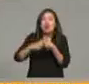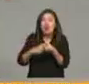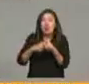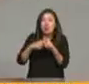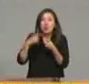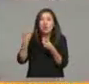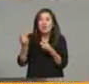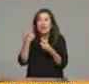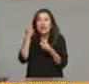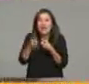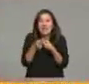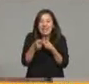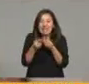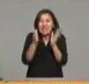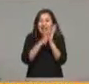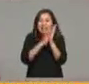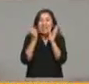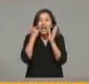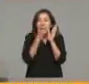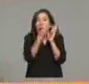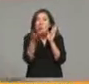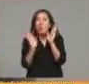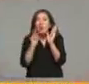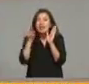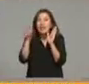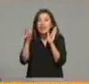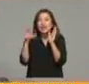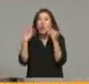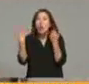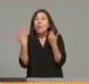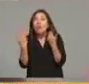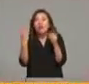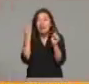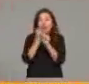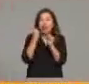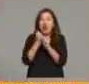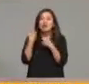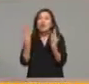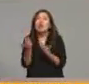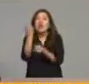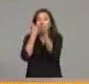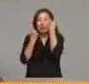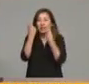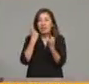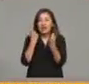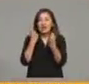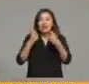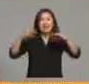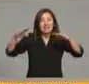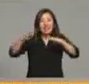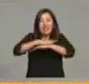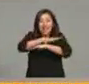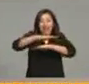libro se traduzca en políticas públicas que aparezcan hogar de día lugares de inclusión que se arreglen las veredas de la municipalidad